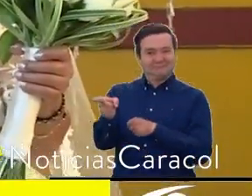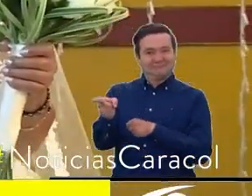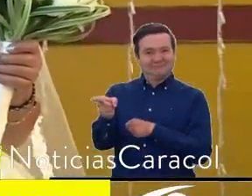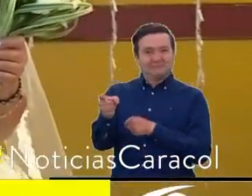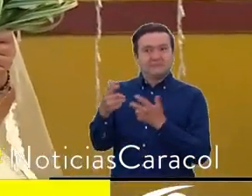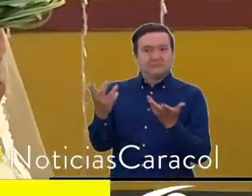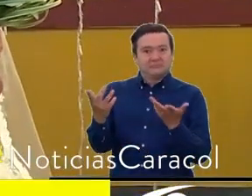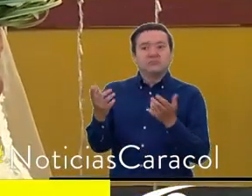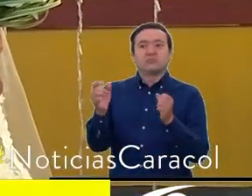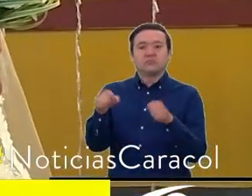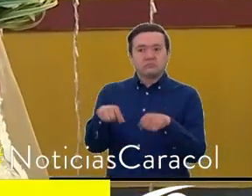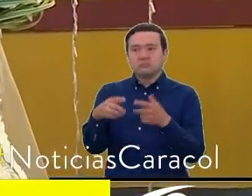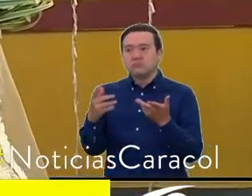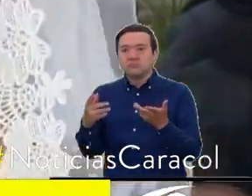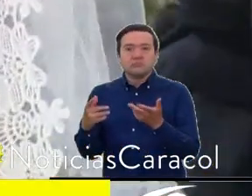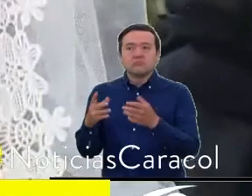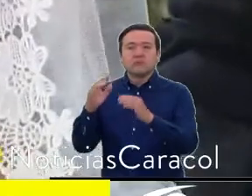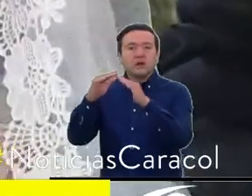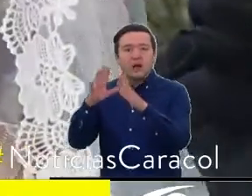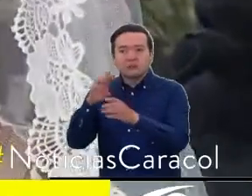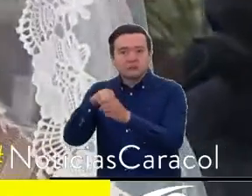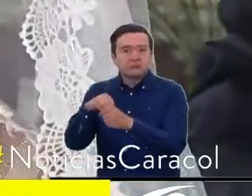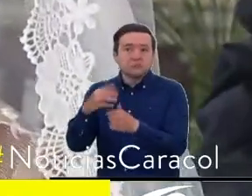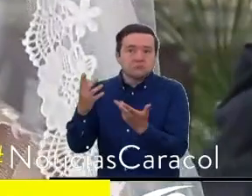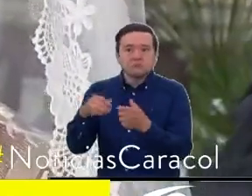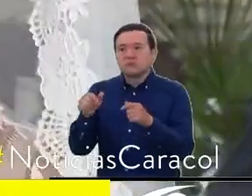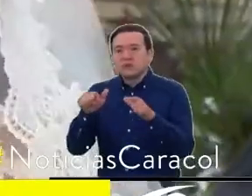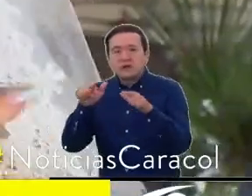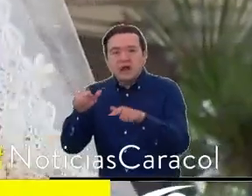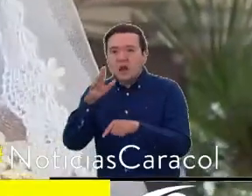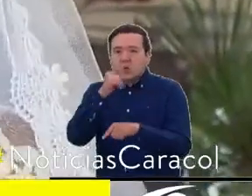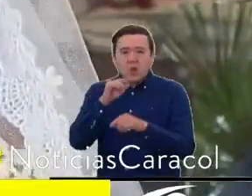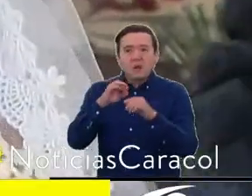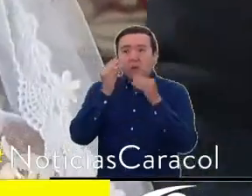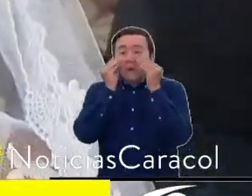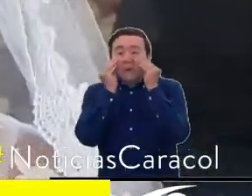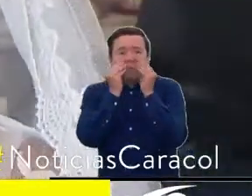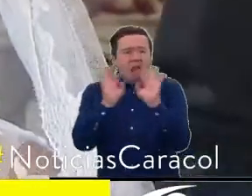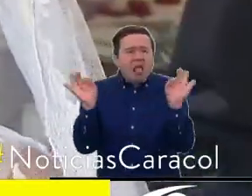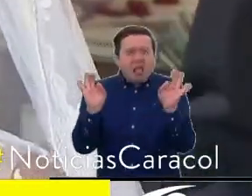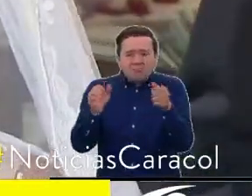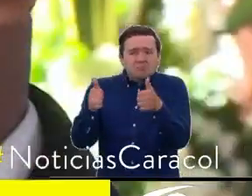llegar, no recibieron regalos y las arrugas no se taparon, basta con su